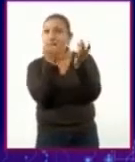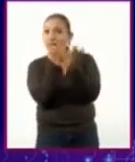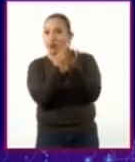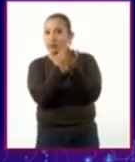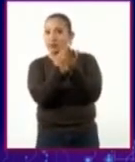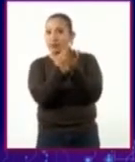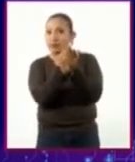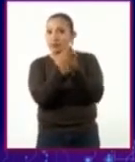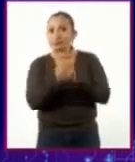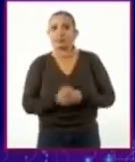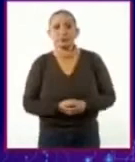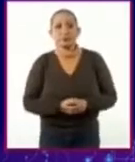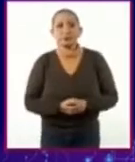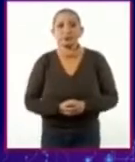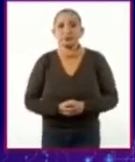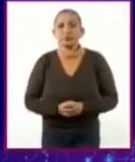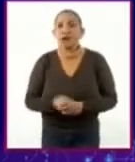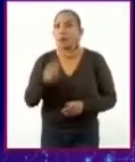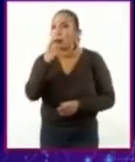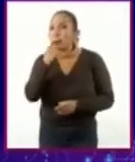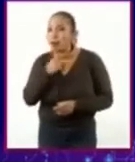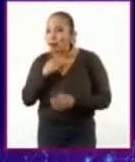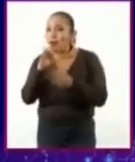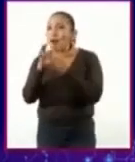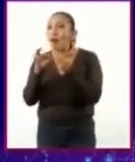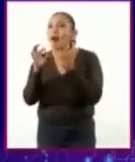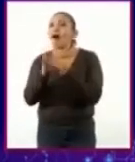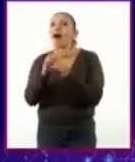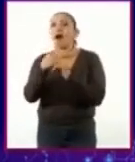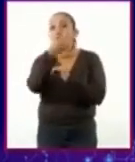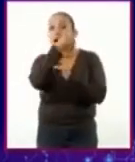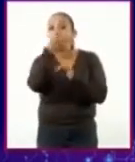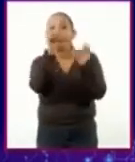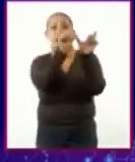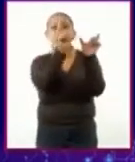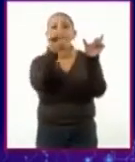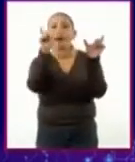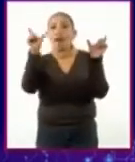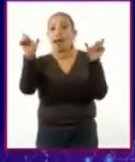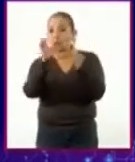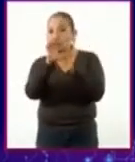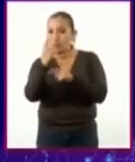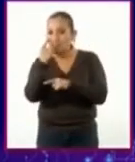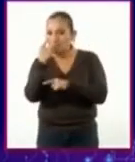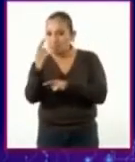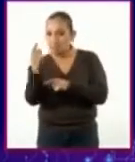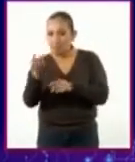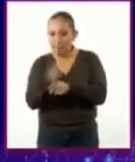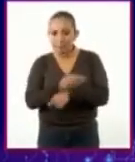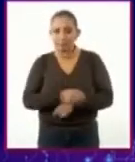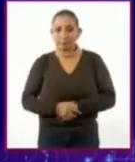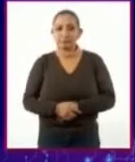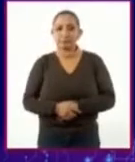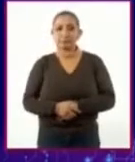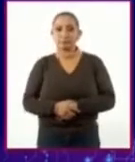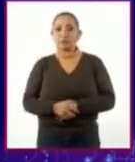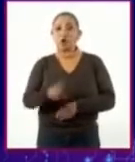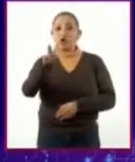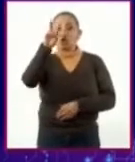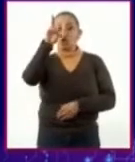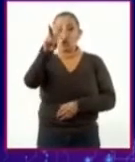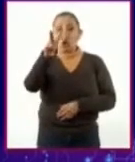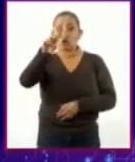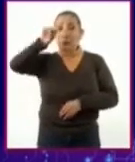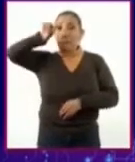cierre. Maestra, con lo que me acaba de explicar, el enunciado numérico queda de la siguiente manera. 2